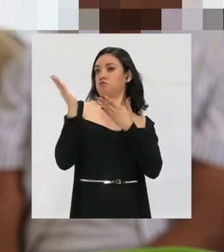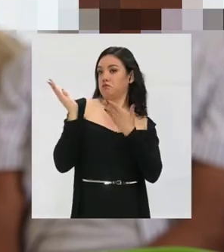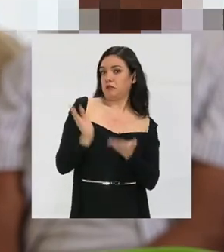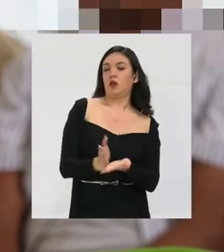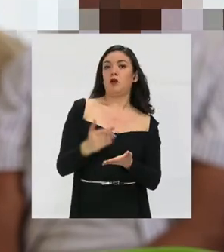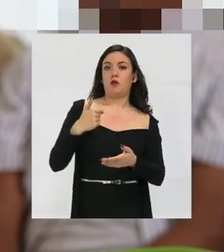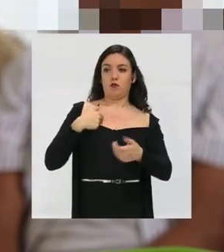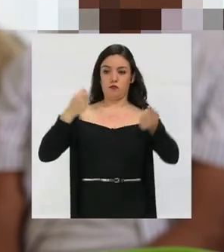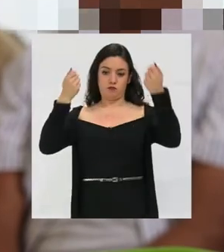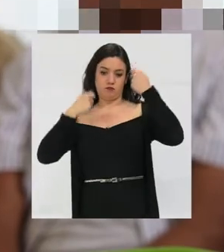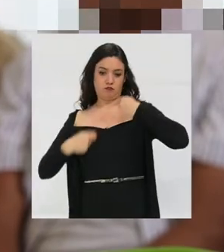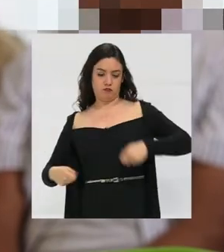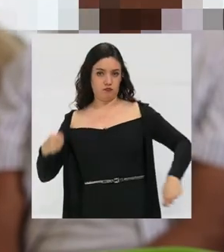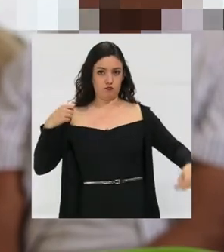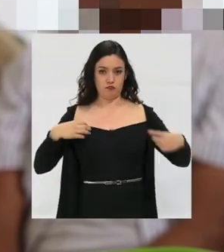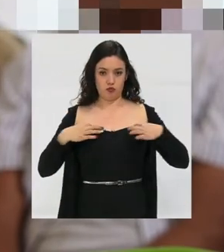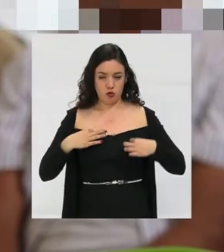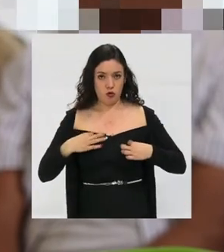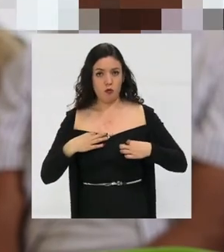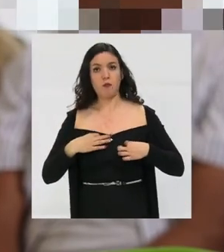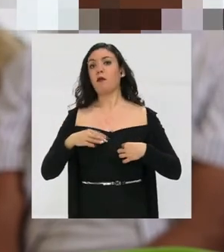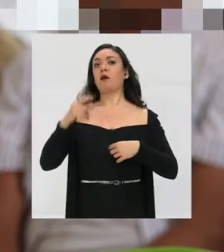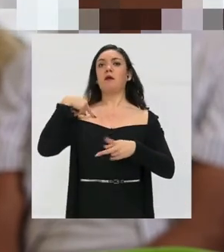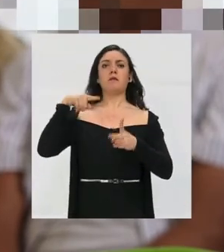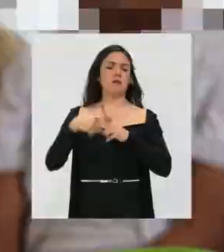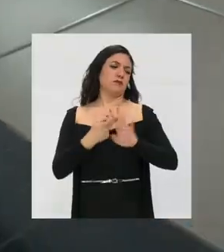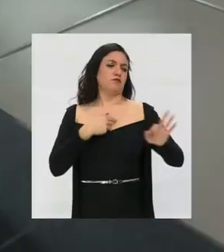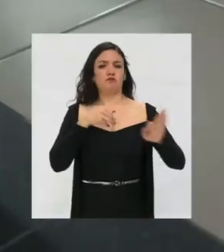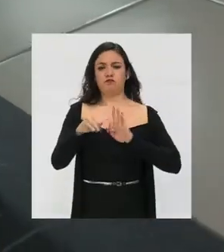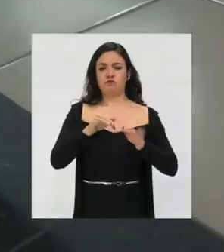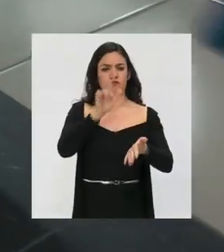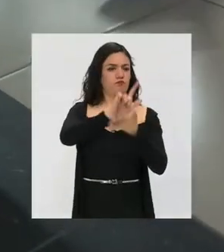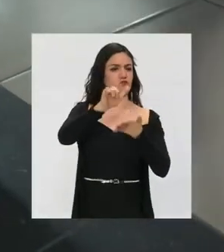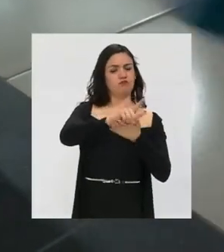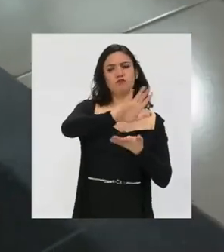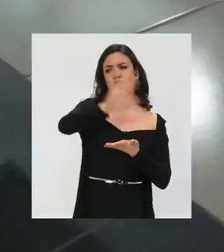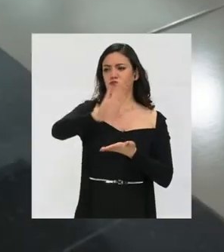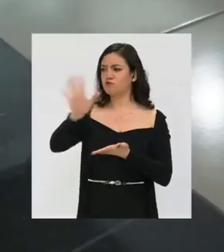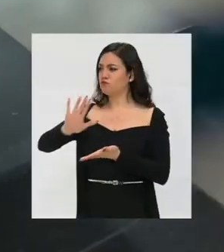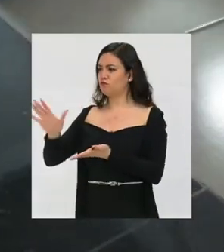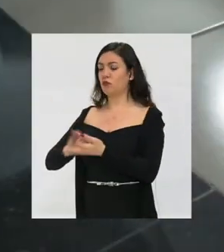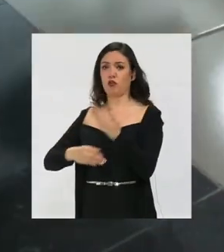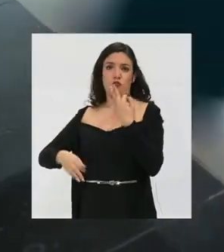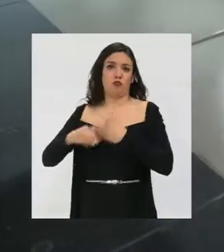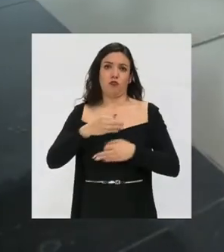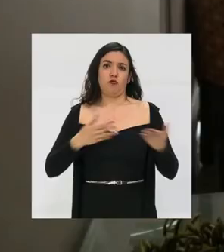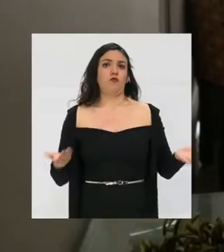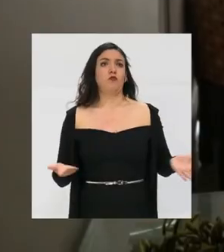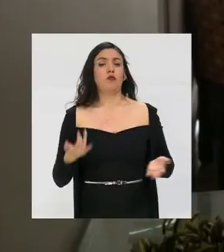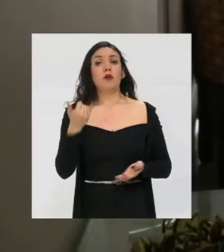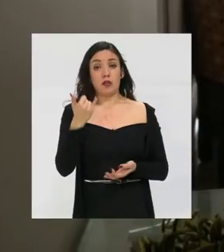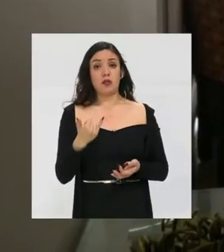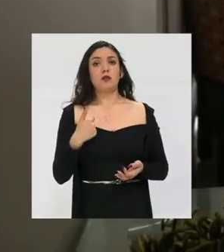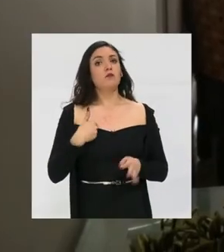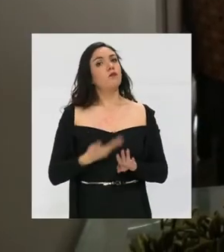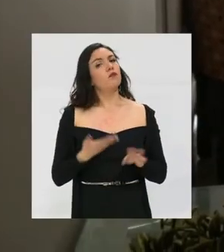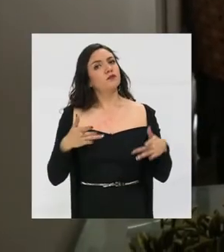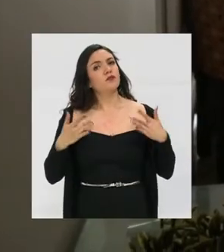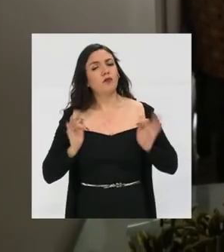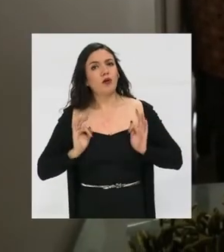a las meras 7 entro, llego, me pongo mi batita, me pongo en acción, a hacer mi aseo y